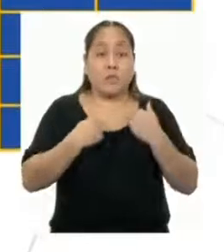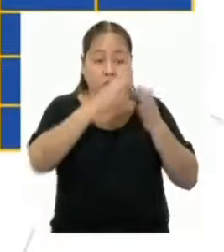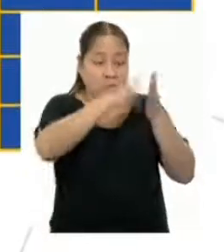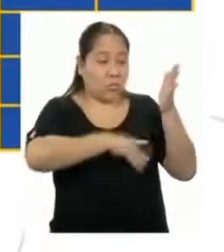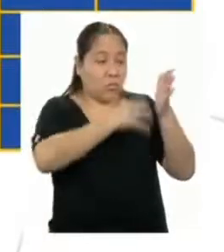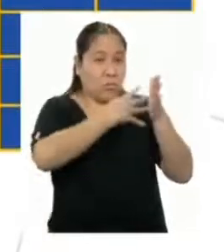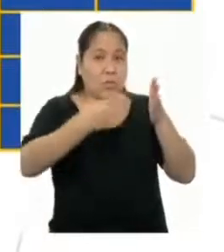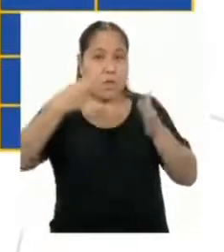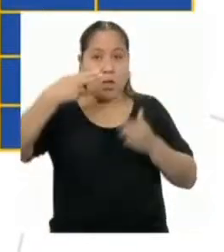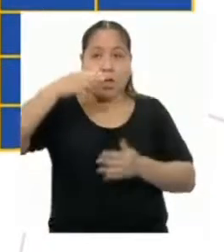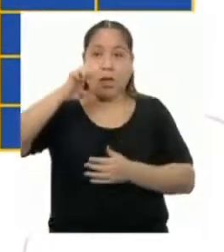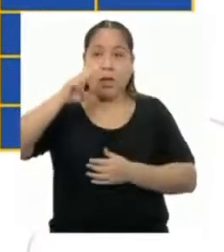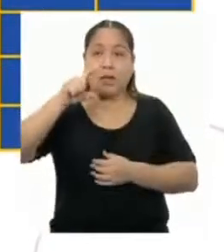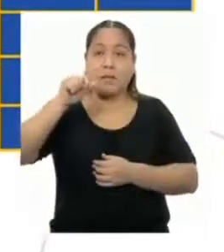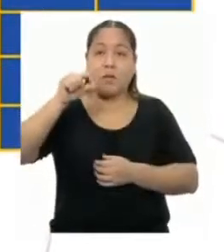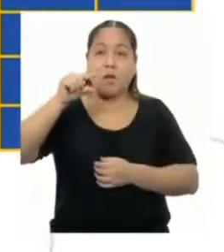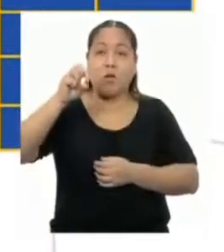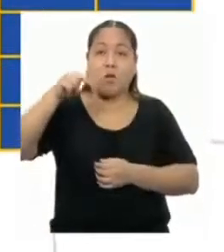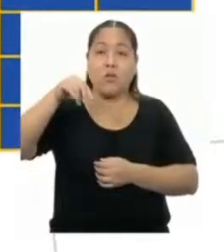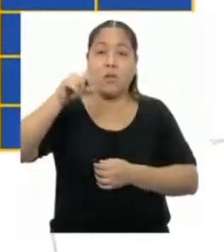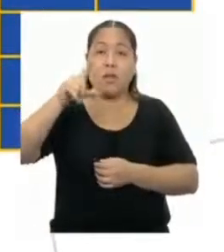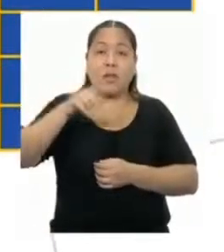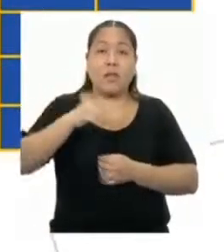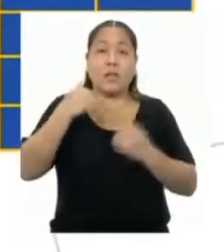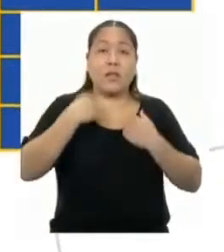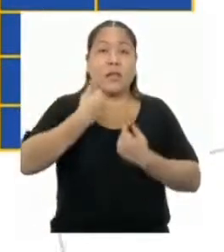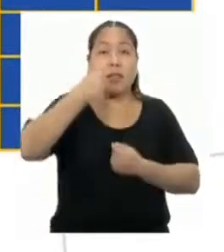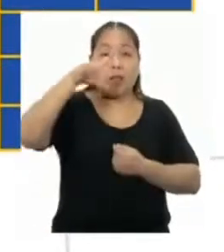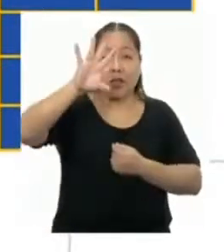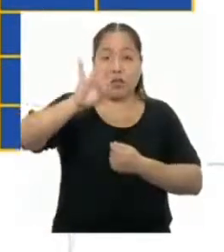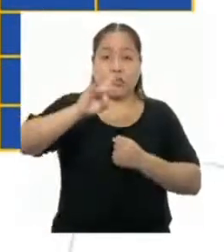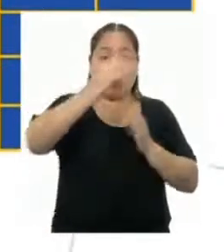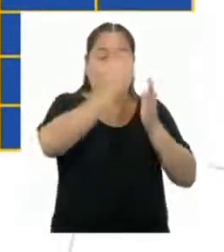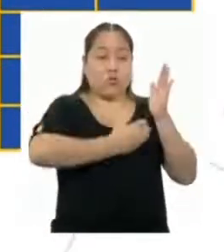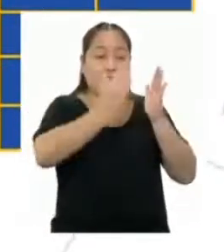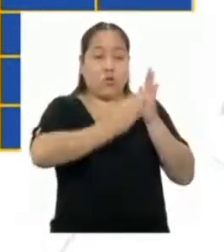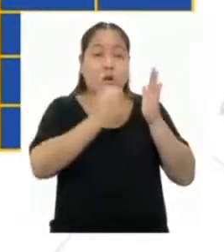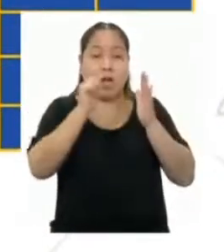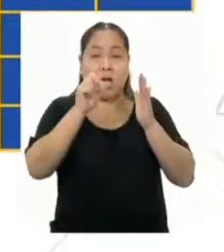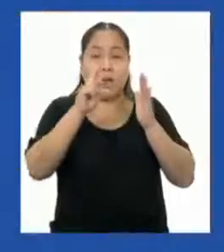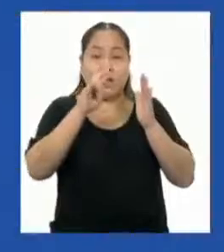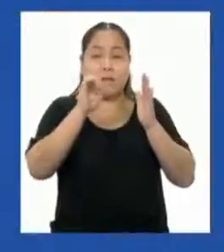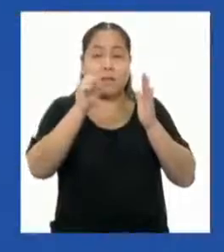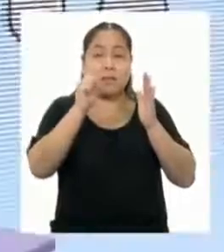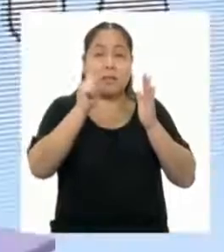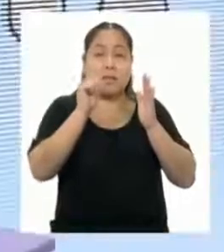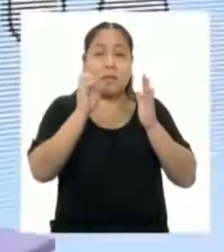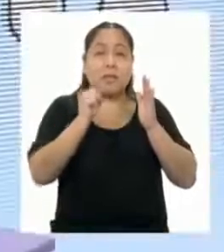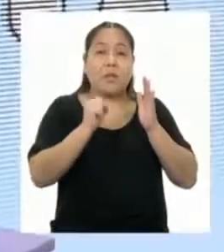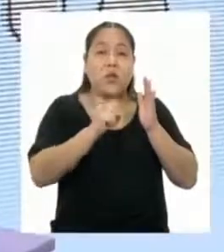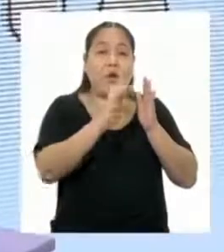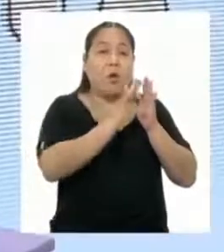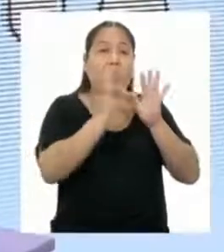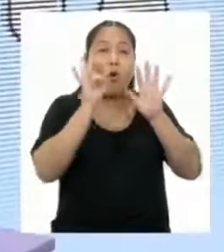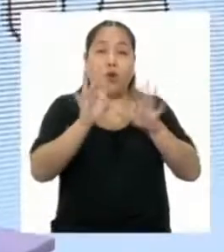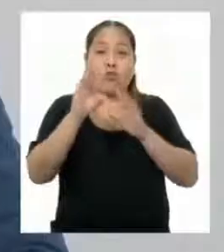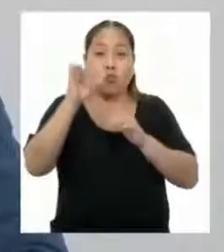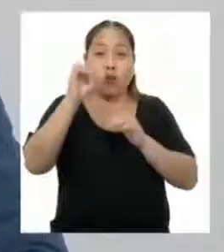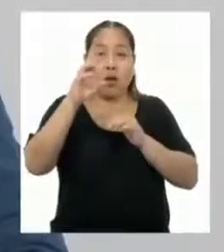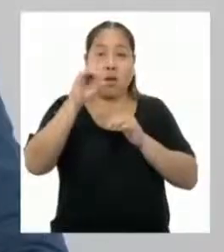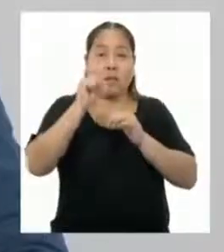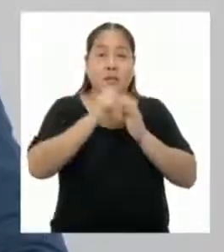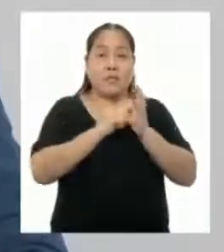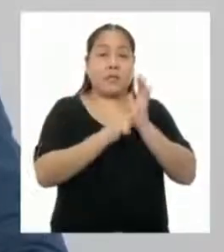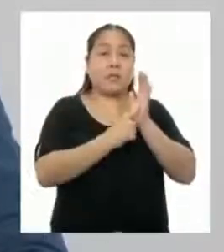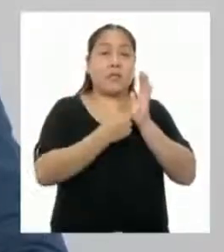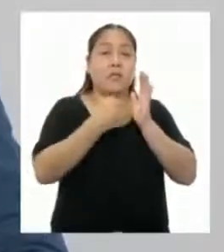prisma hexagonal tiene un total de 18 aristas, 8 caras y 12 vértices. Ajá.